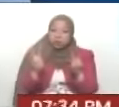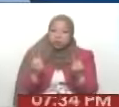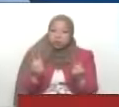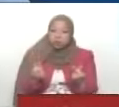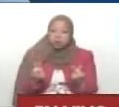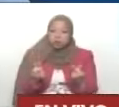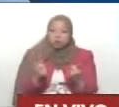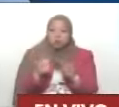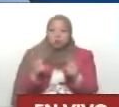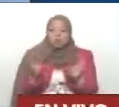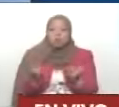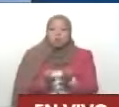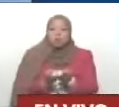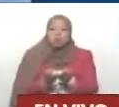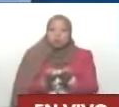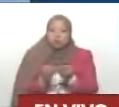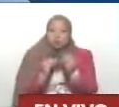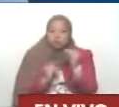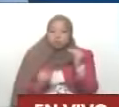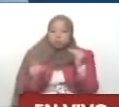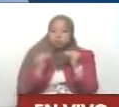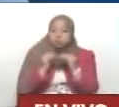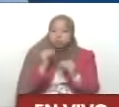Es el mundo nuevo sin hegemonismos.